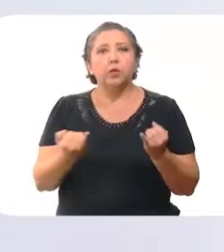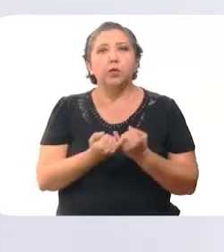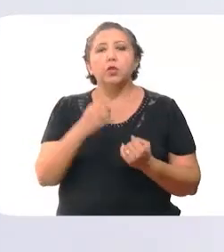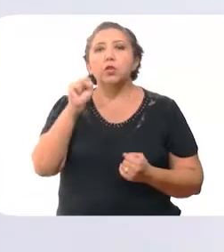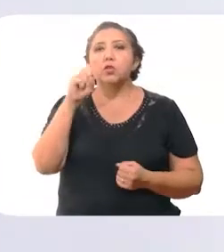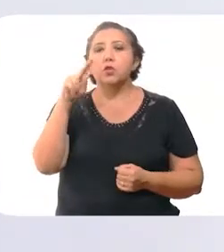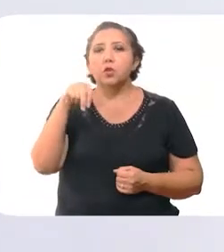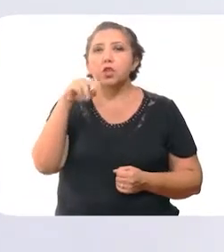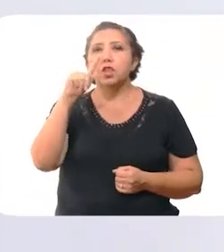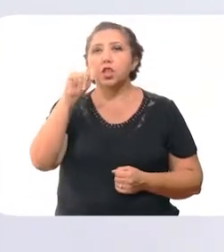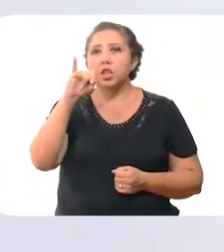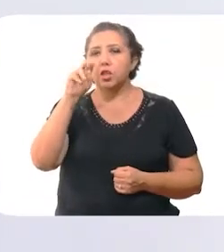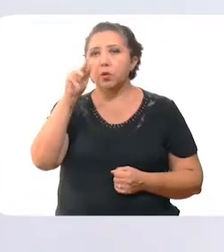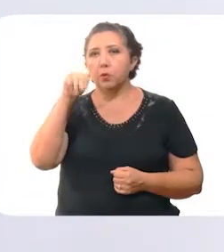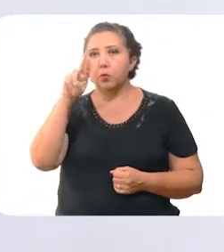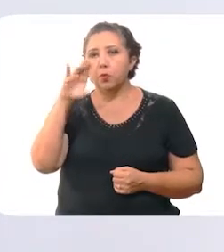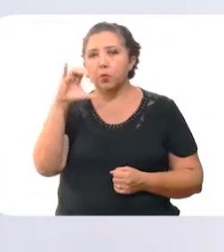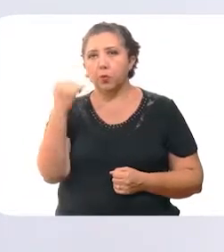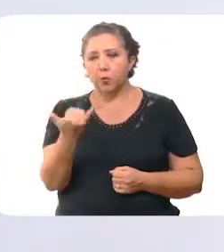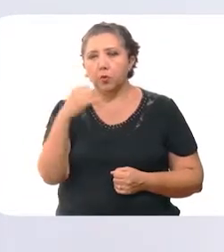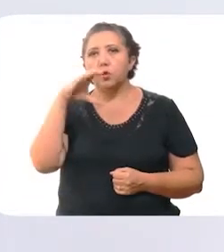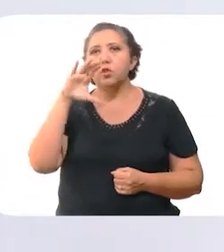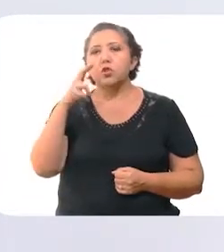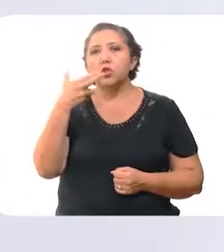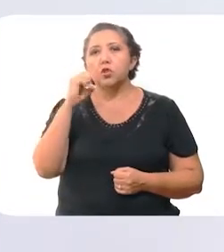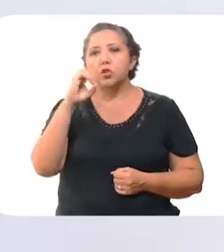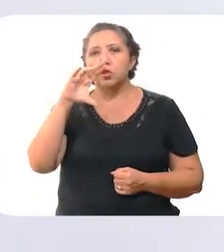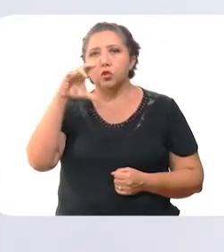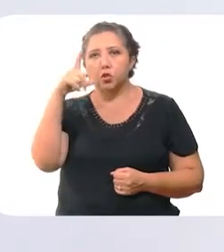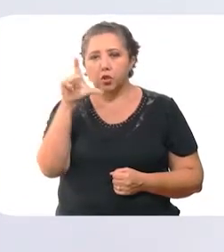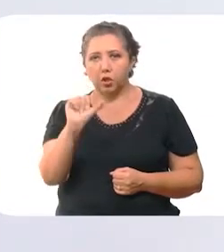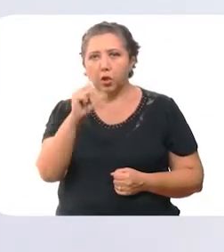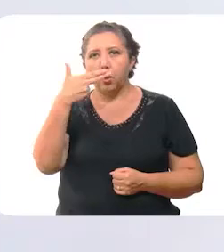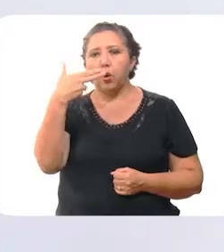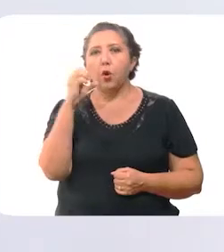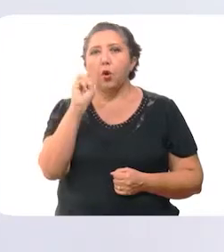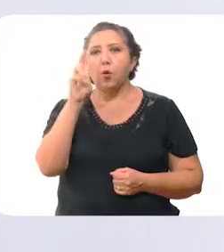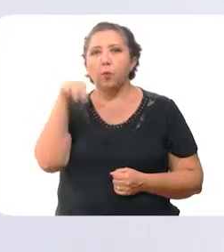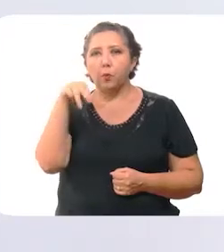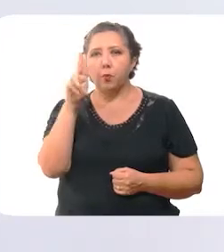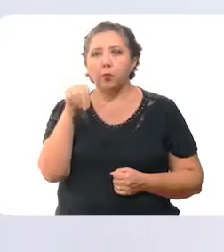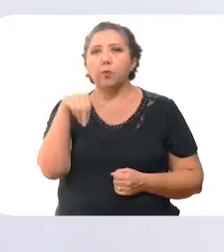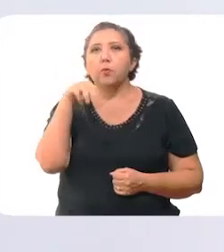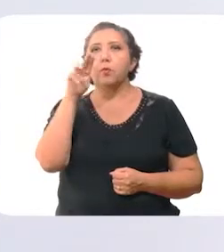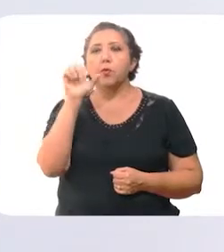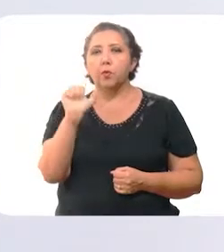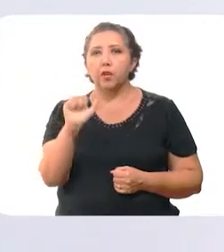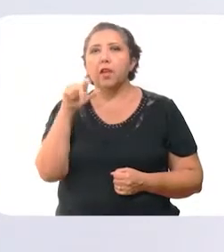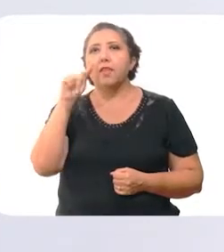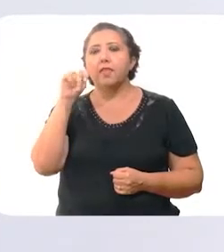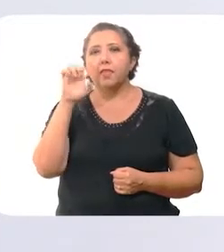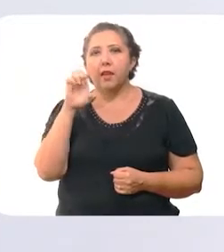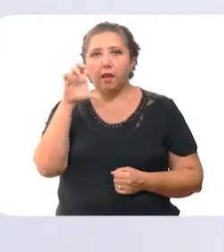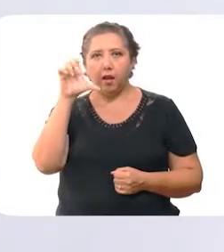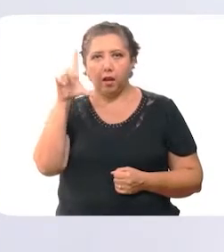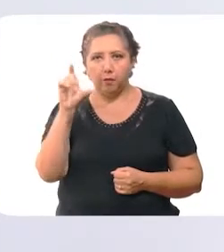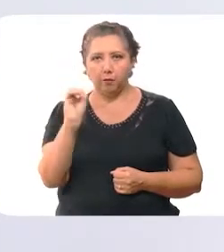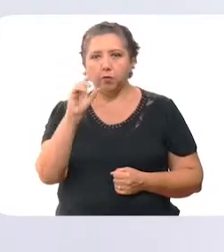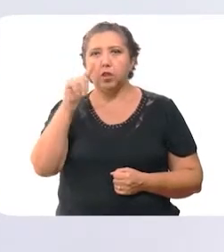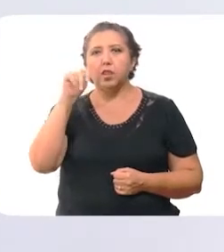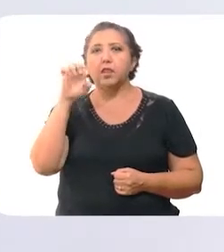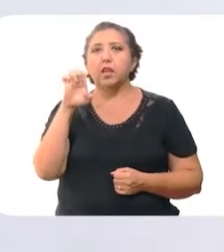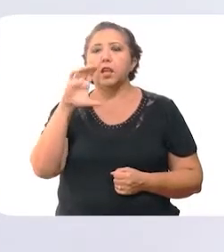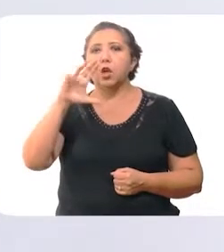en Zoncahuich, Timucuy, Tuncas, Chancom, Chocholá, Sinanché, Jomún, Muna, Jalachó, Teabo, Yaxcabá,